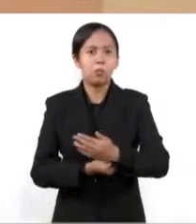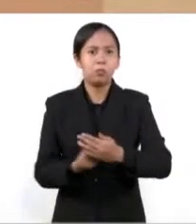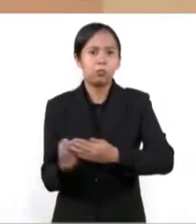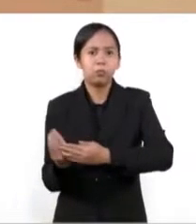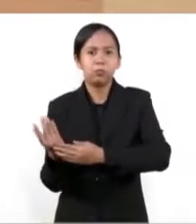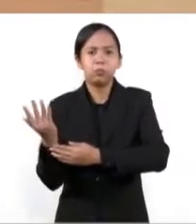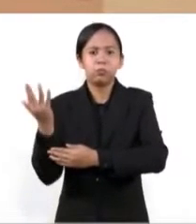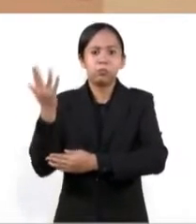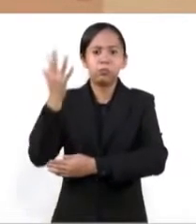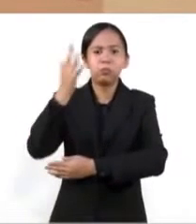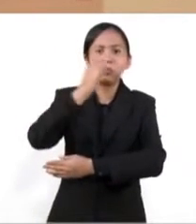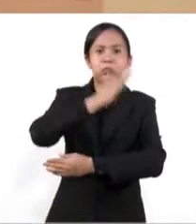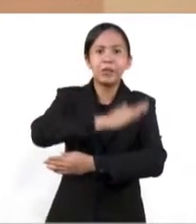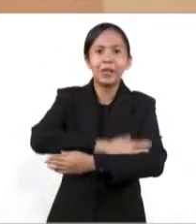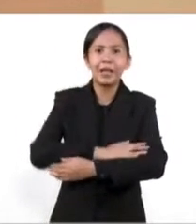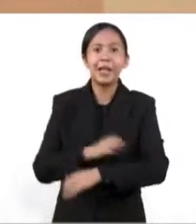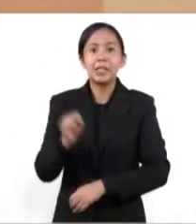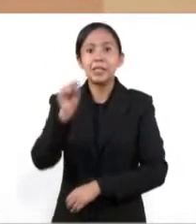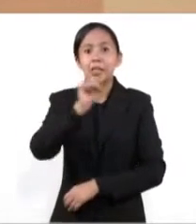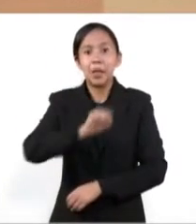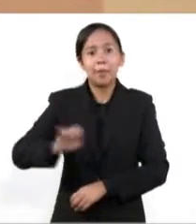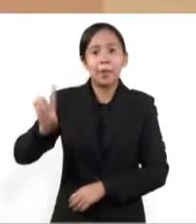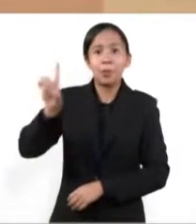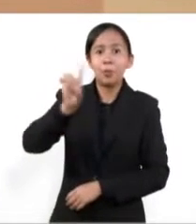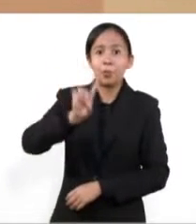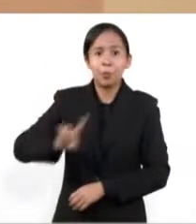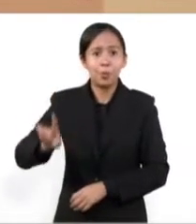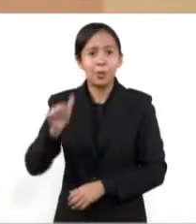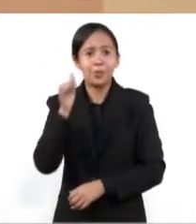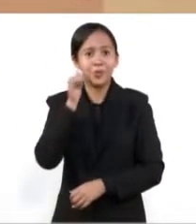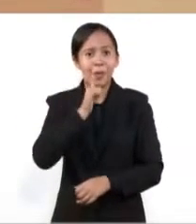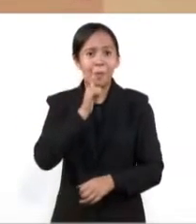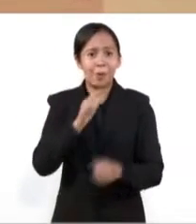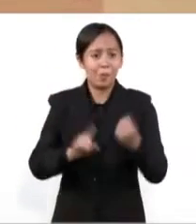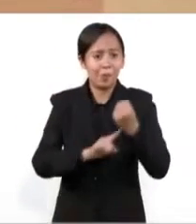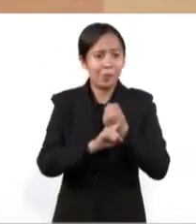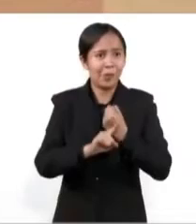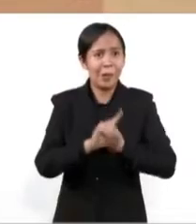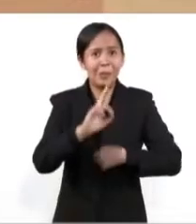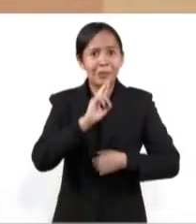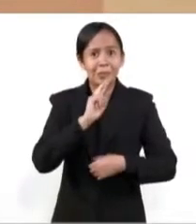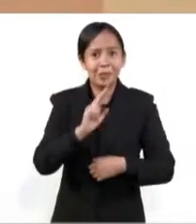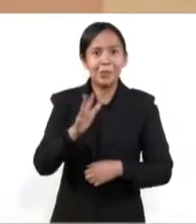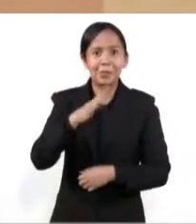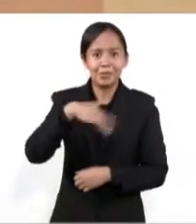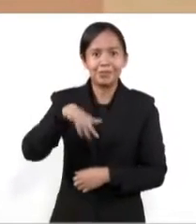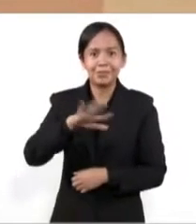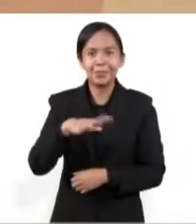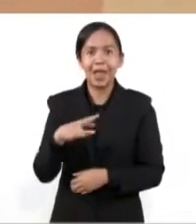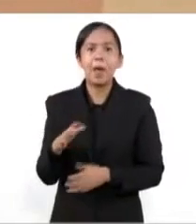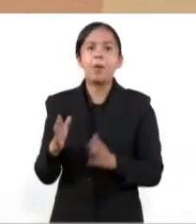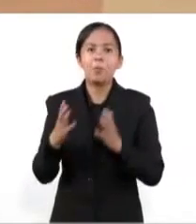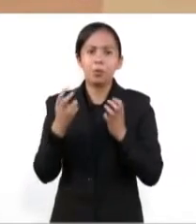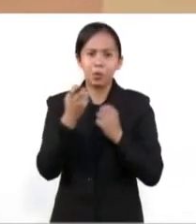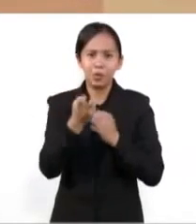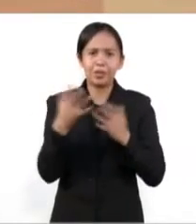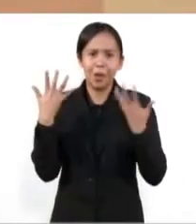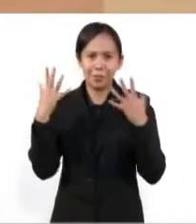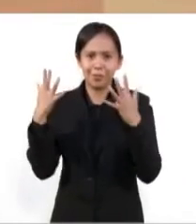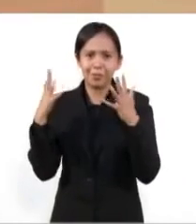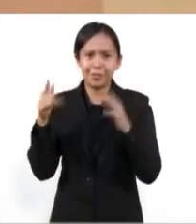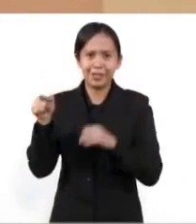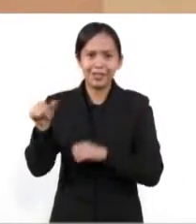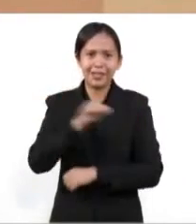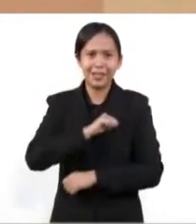mañana, el sábado, el domingo, ando en la calle, resolviendo problemas, así que un aplauso para Evelyn, que es una gran,